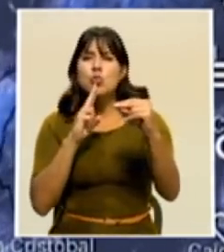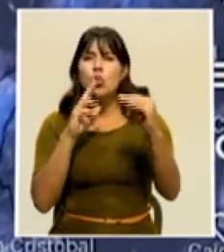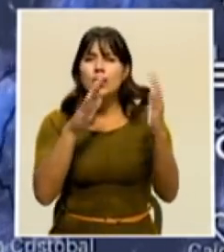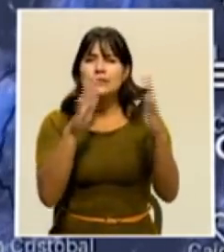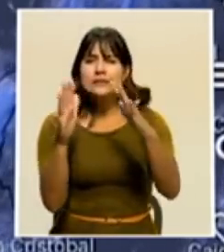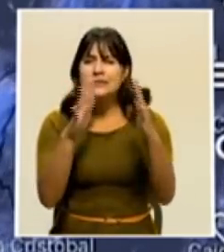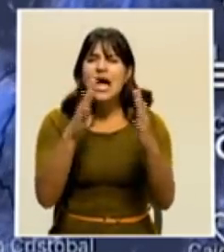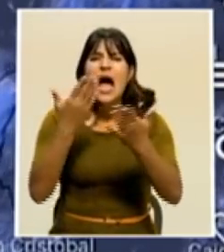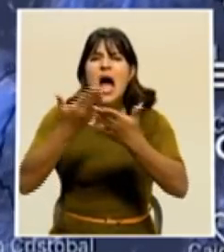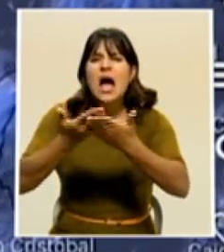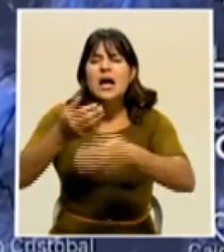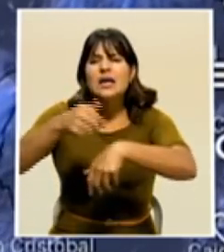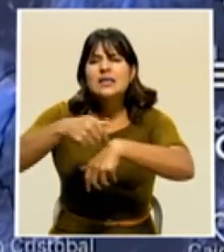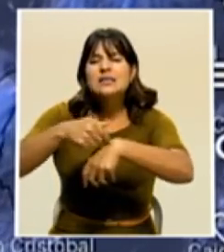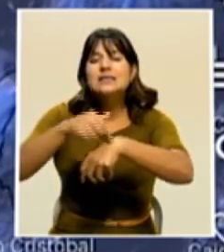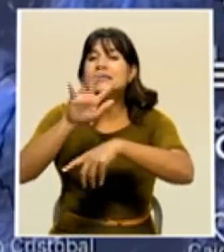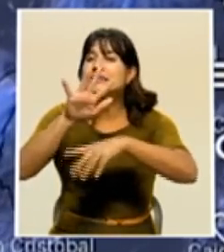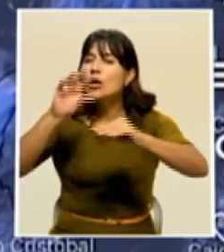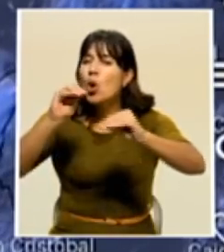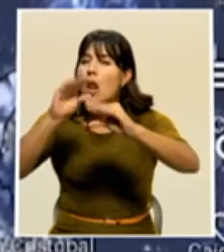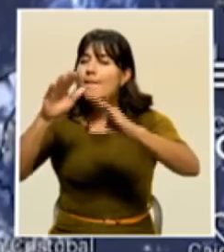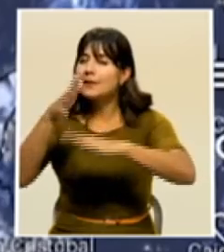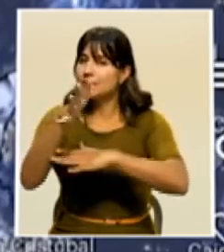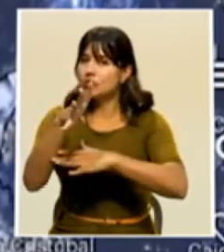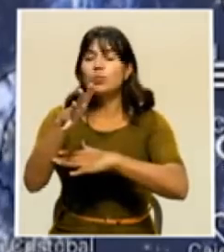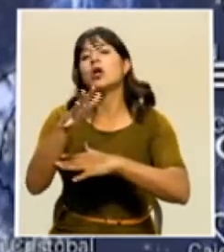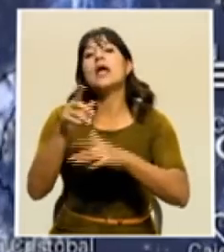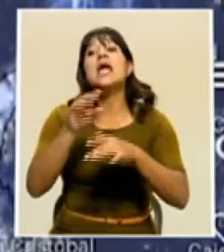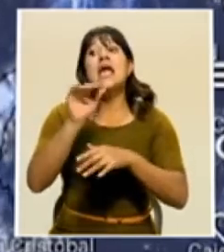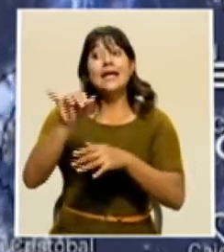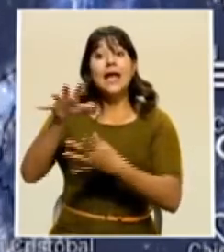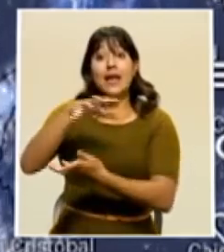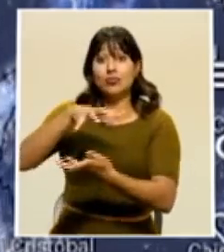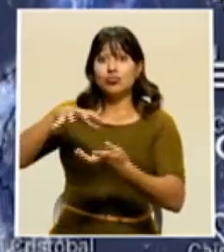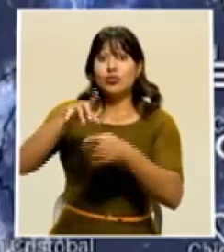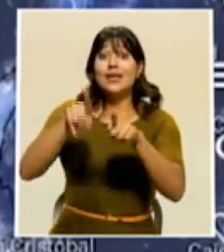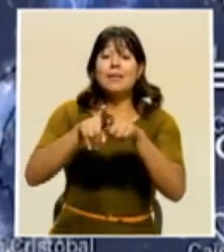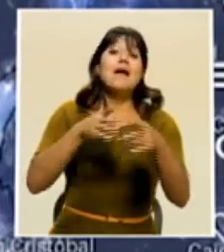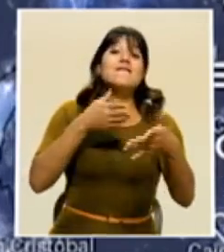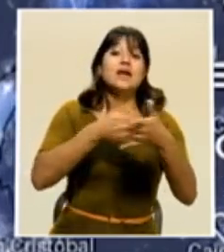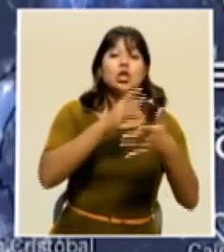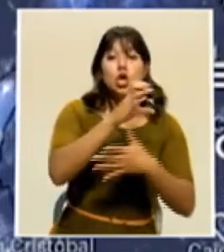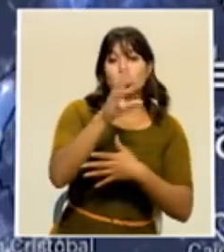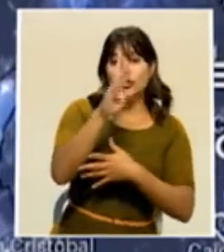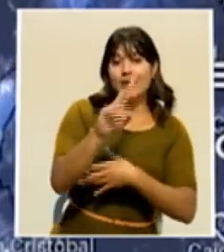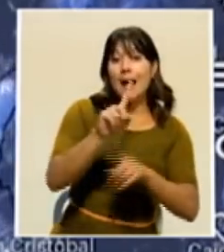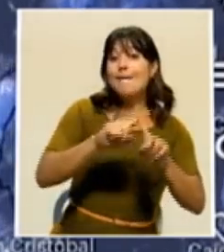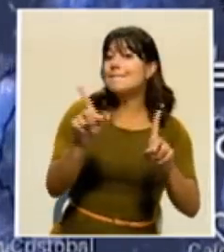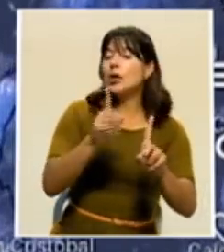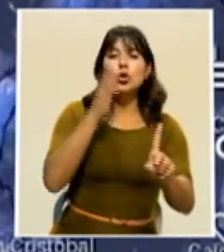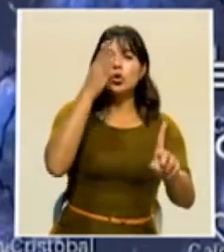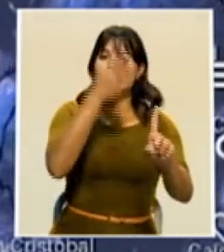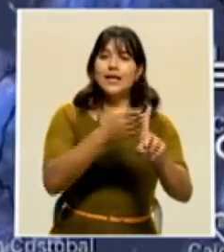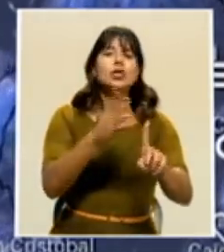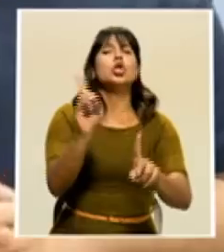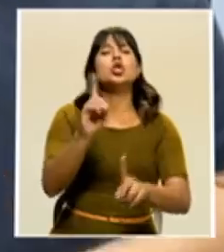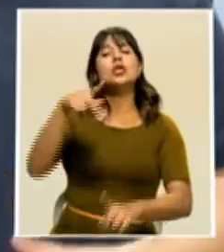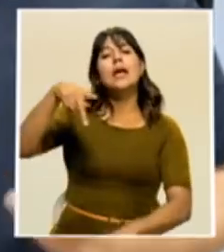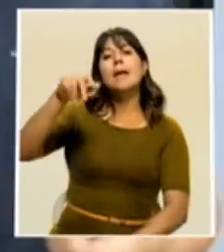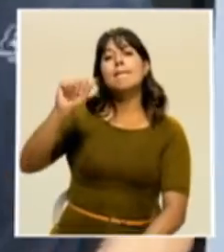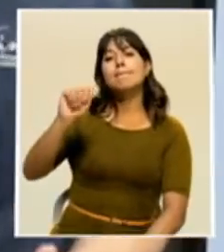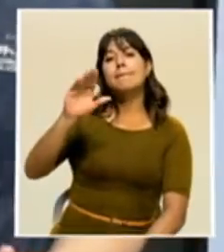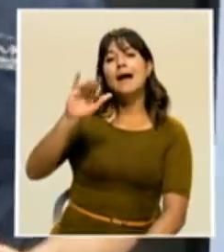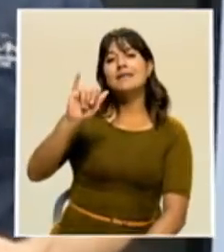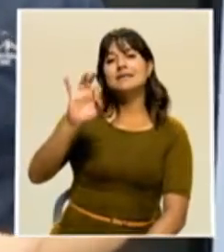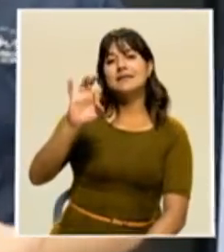Instituto Meteorológico Nacional, el efecto indirecto sobre el país se mantiene principalmente en el Pacífico Sur y Central. El